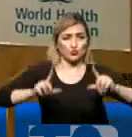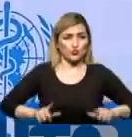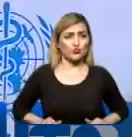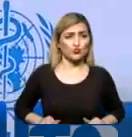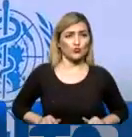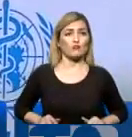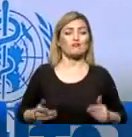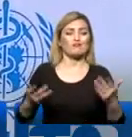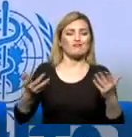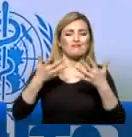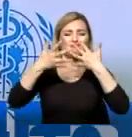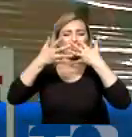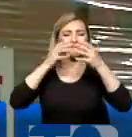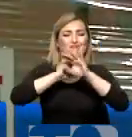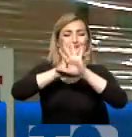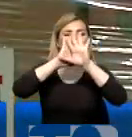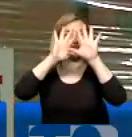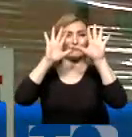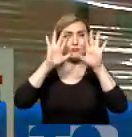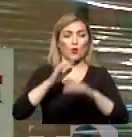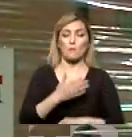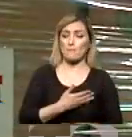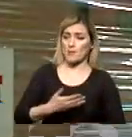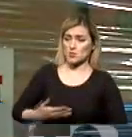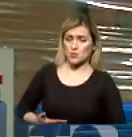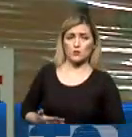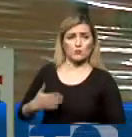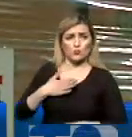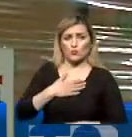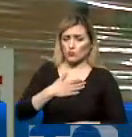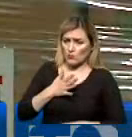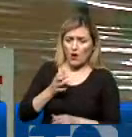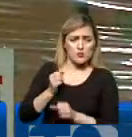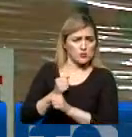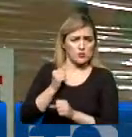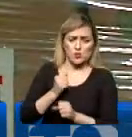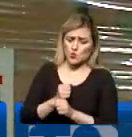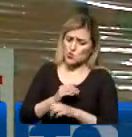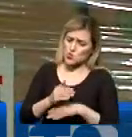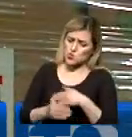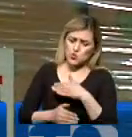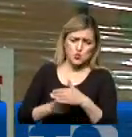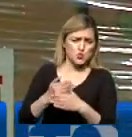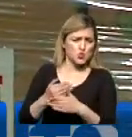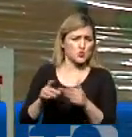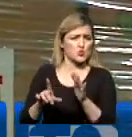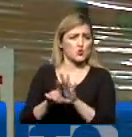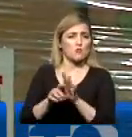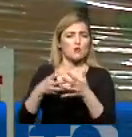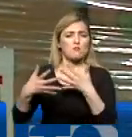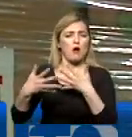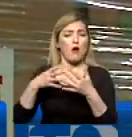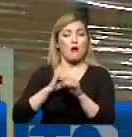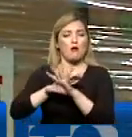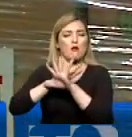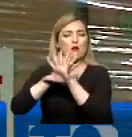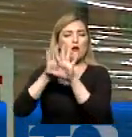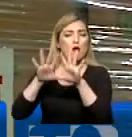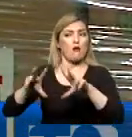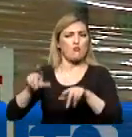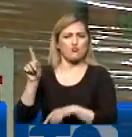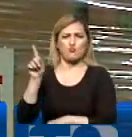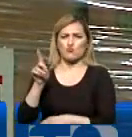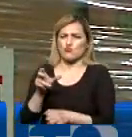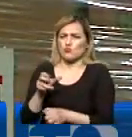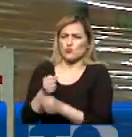hacerlo de forma transparente. Presidente, le aseguro, lo estamos haciendo con todos los procedimientos de transparencia para asegurar